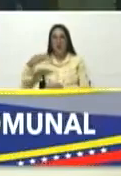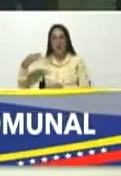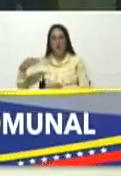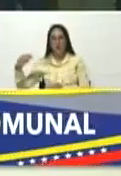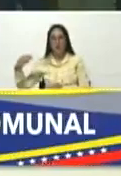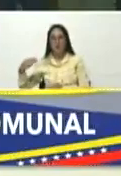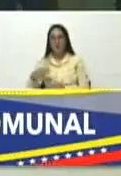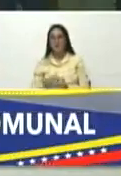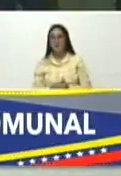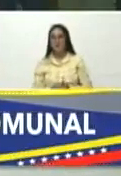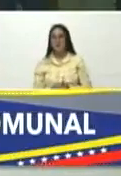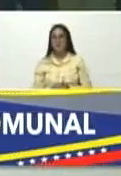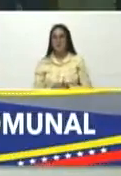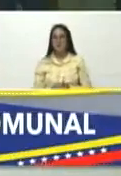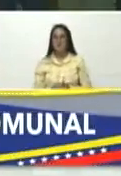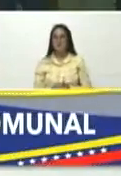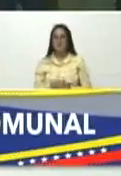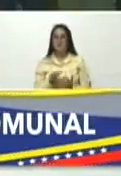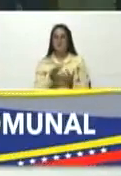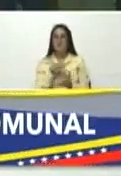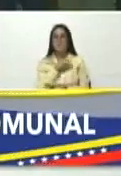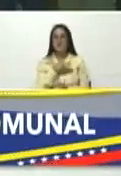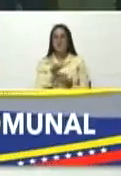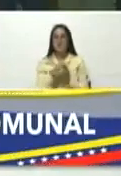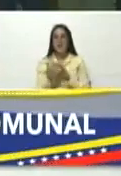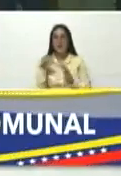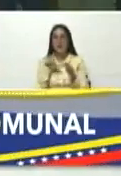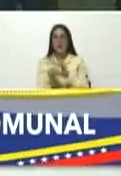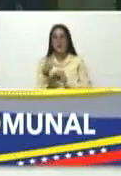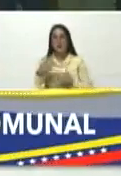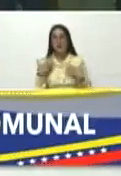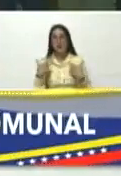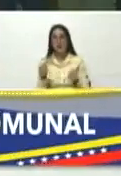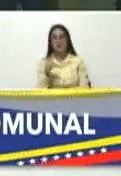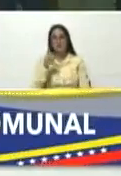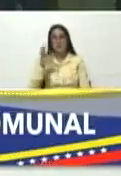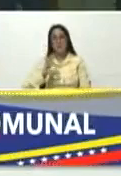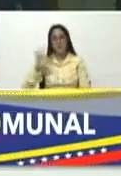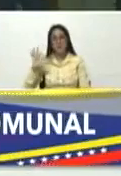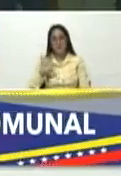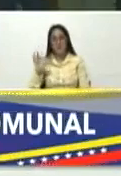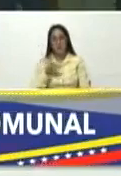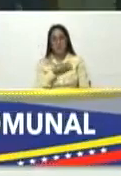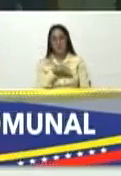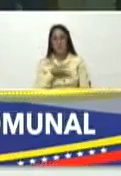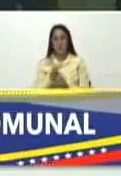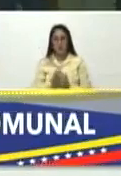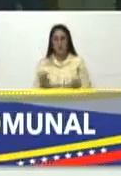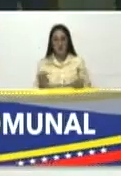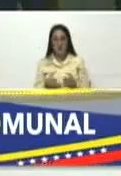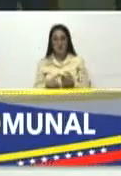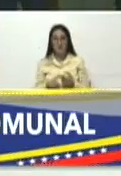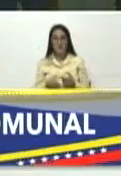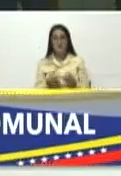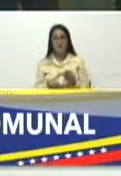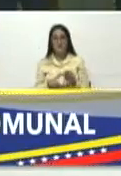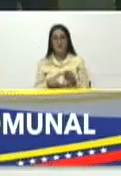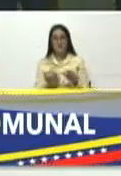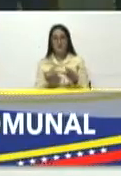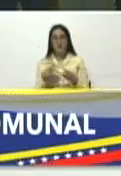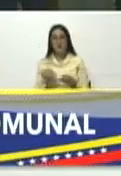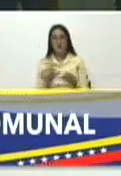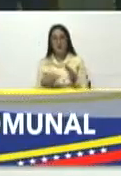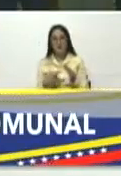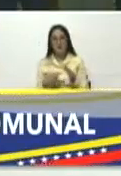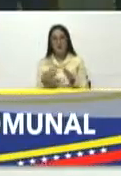Tricolor, la misión Barrio Adentro, Salud 100%, las misiones educativas, Robinson 1, Robinson